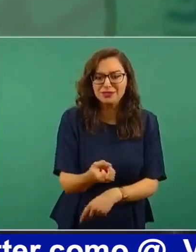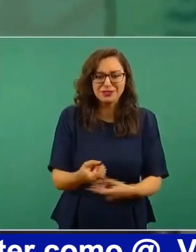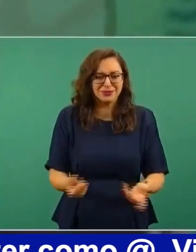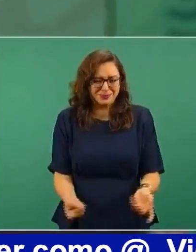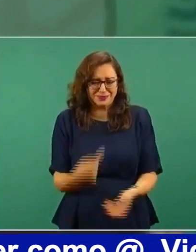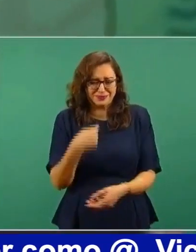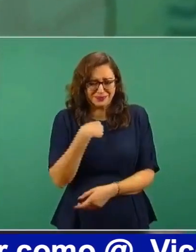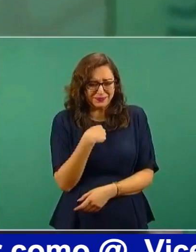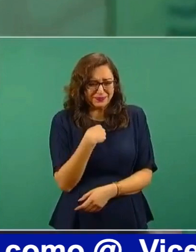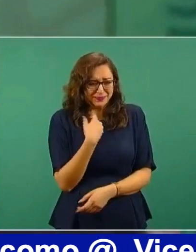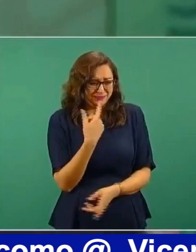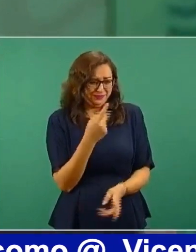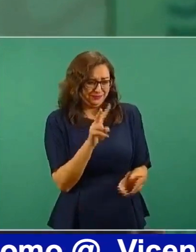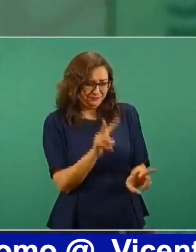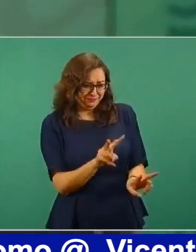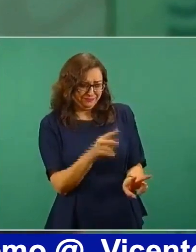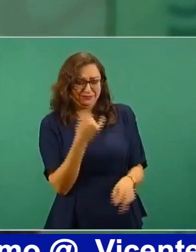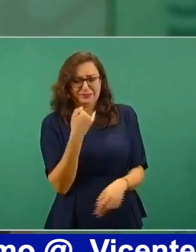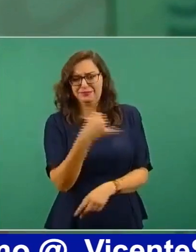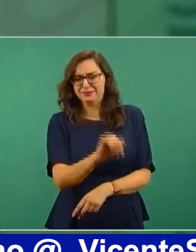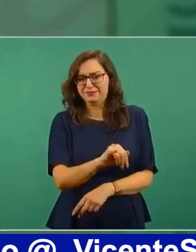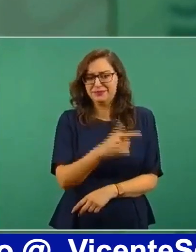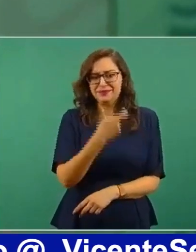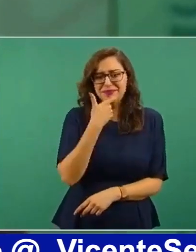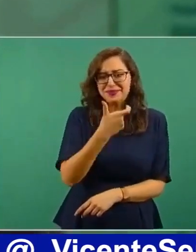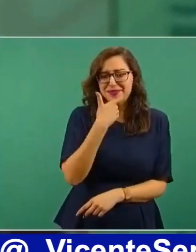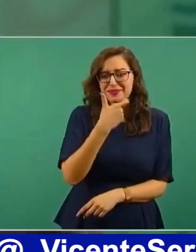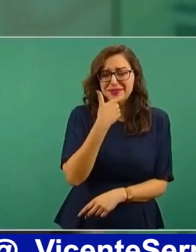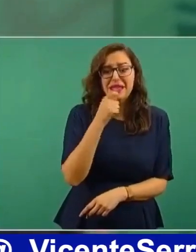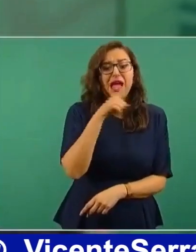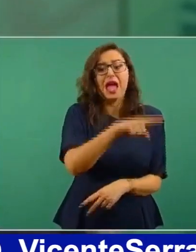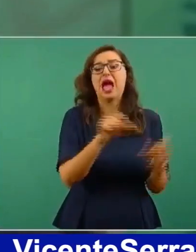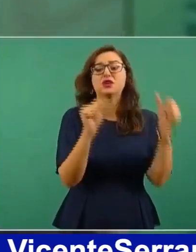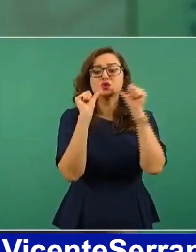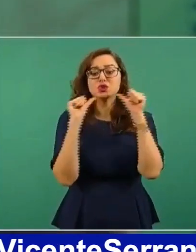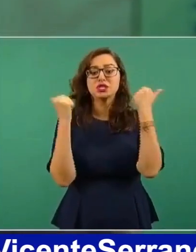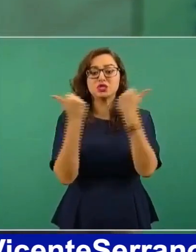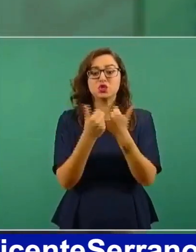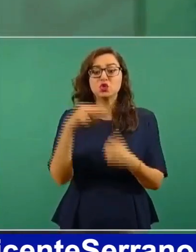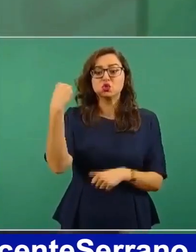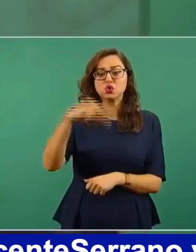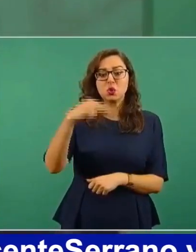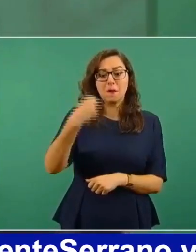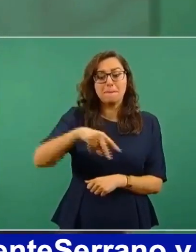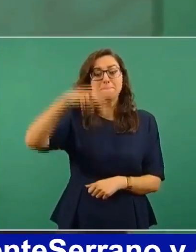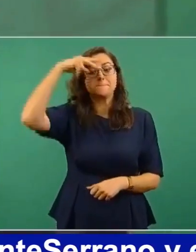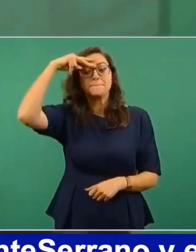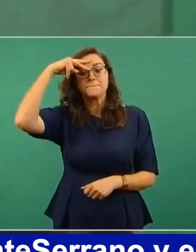cínico cuando le ponen a su asociación México,